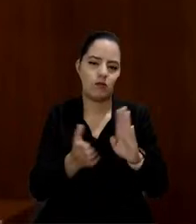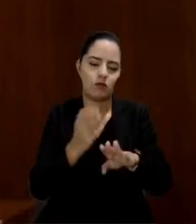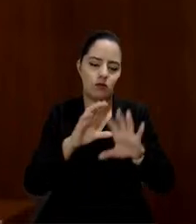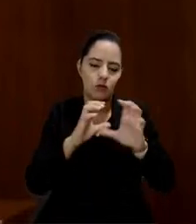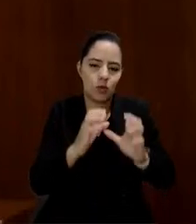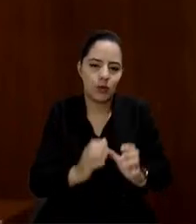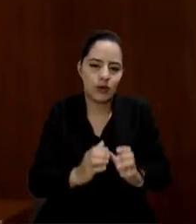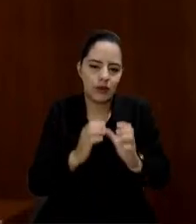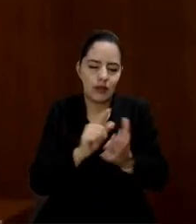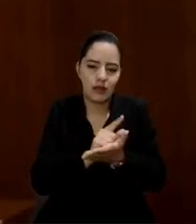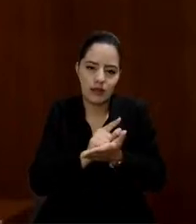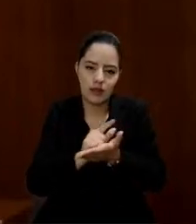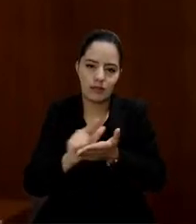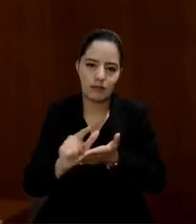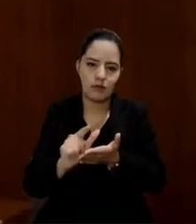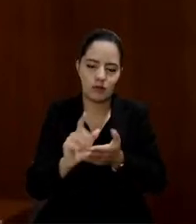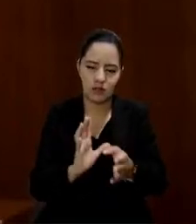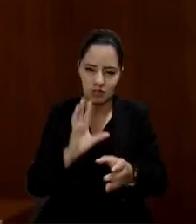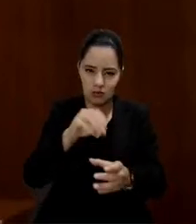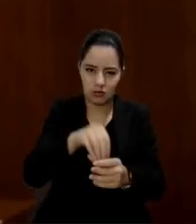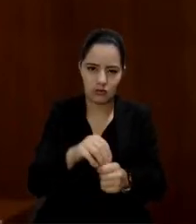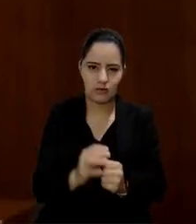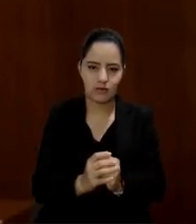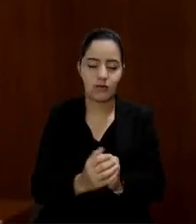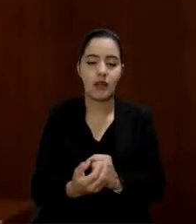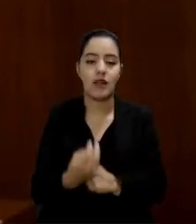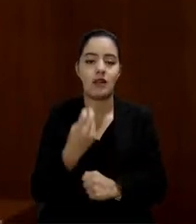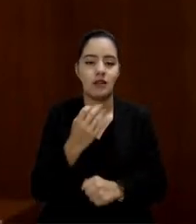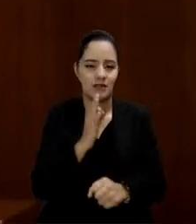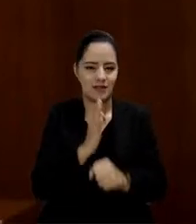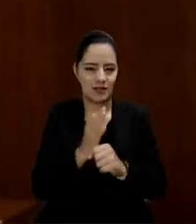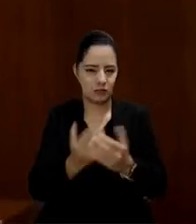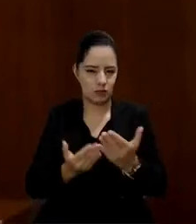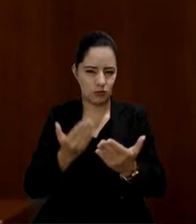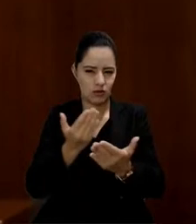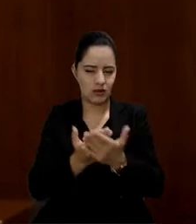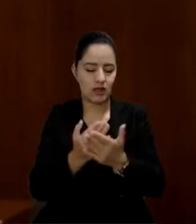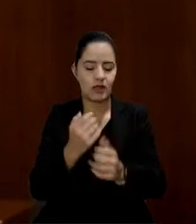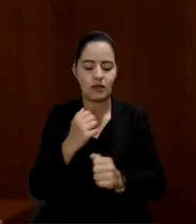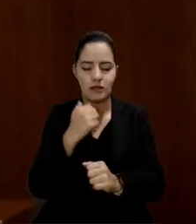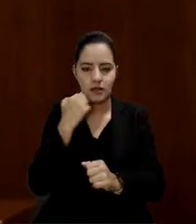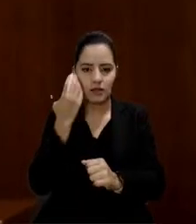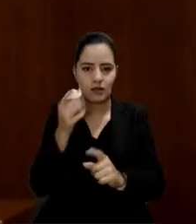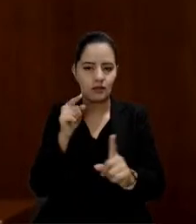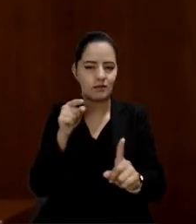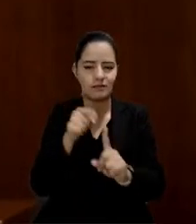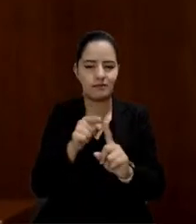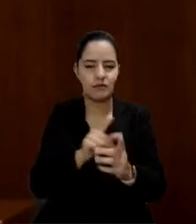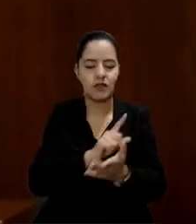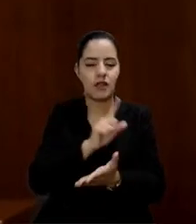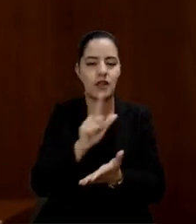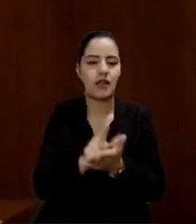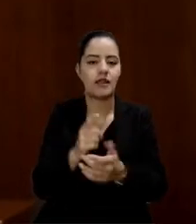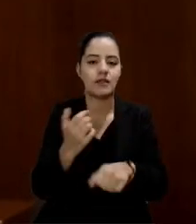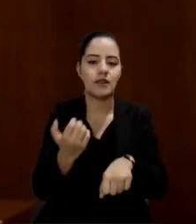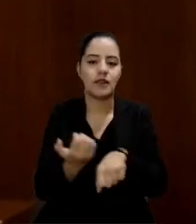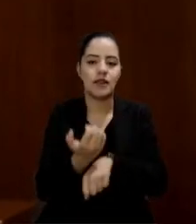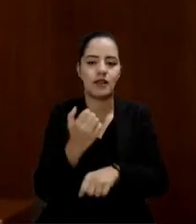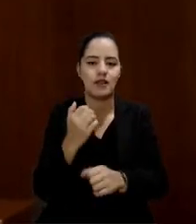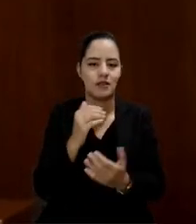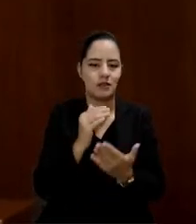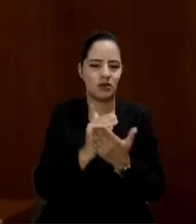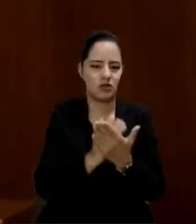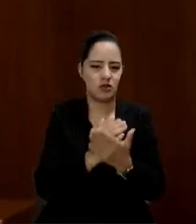resiliente e inclusivo. Es por ello que la propuesta que hoy presentamos busca que desde la legislación estatal, a través del Código